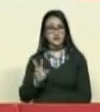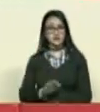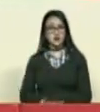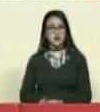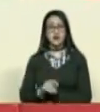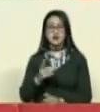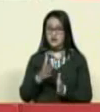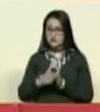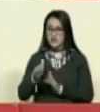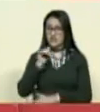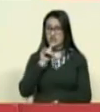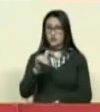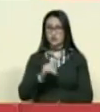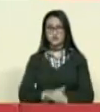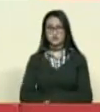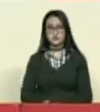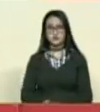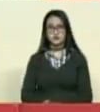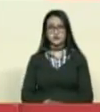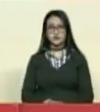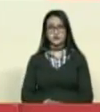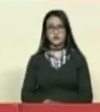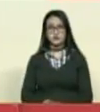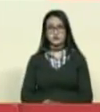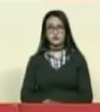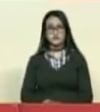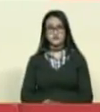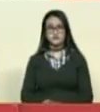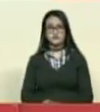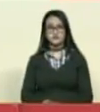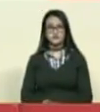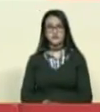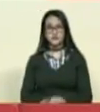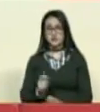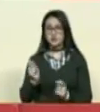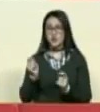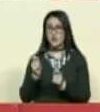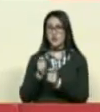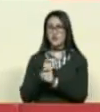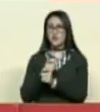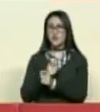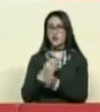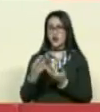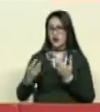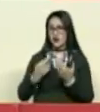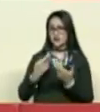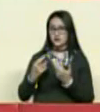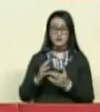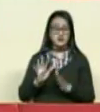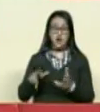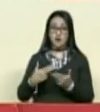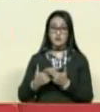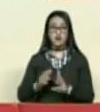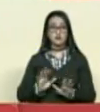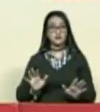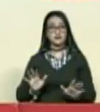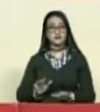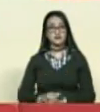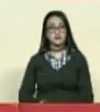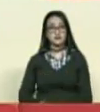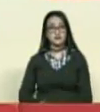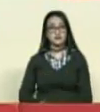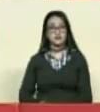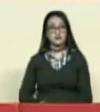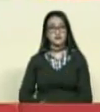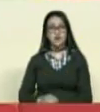en una fase de denuncia y de reformateo de nuestras relaciones. Ya basta. ¿Cómo es que no nos reciben los bonos